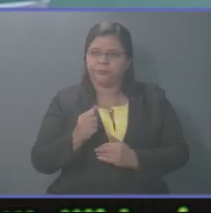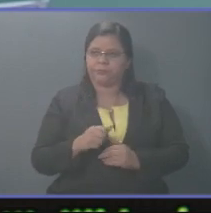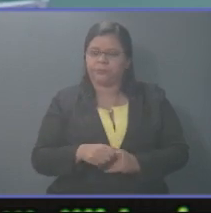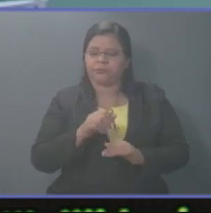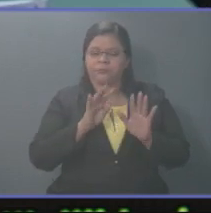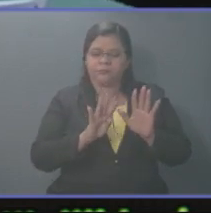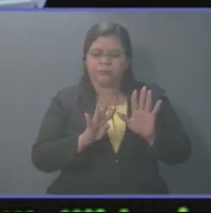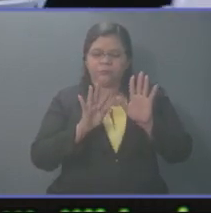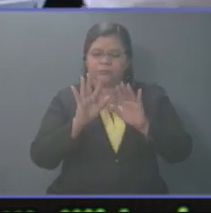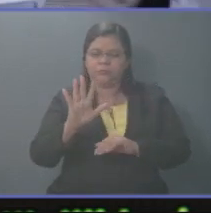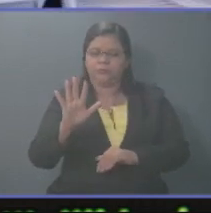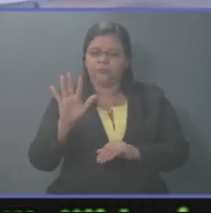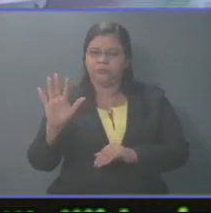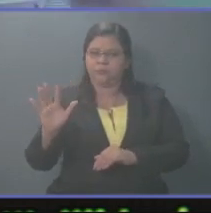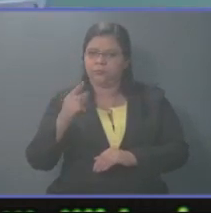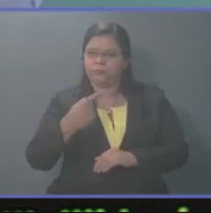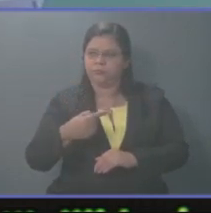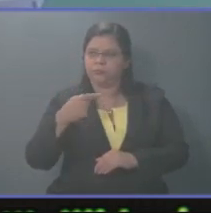número